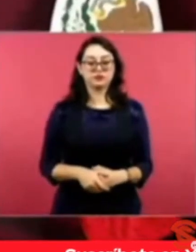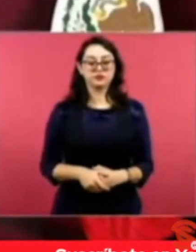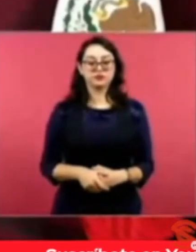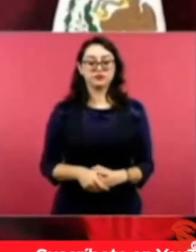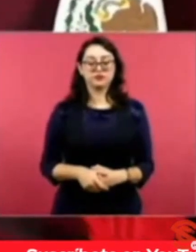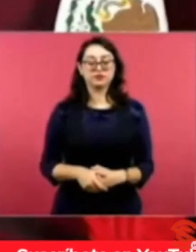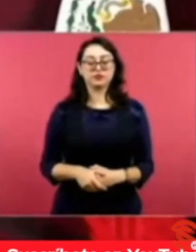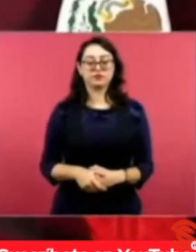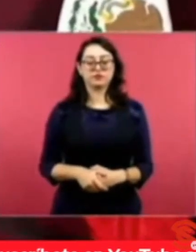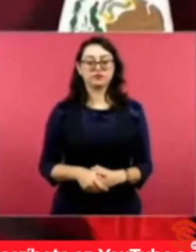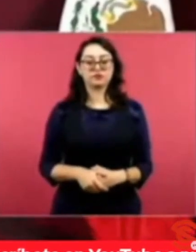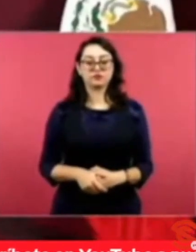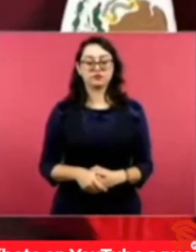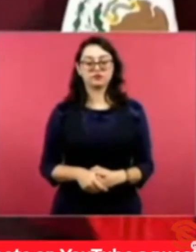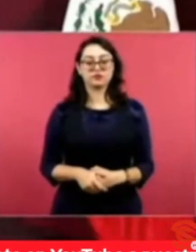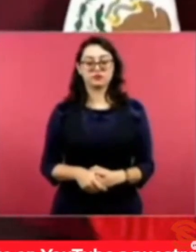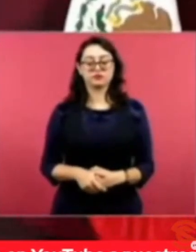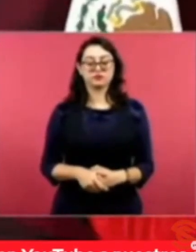el estado